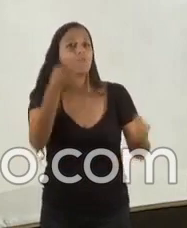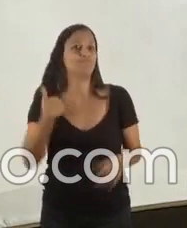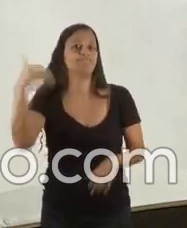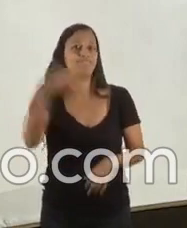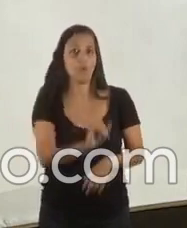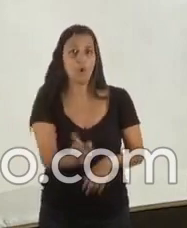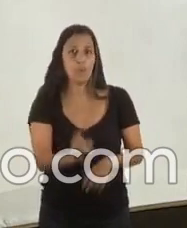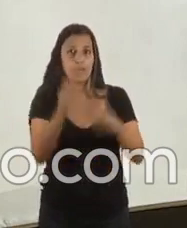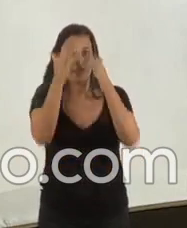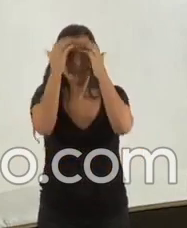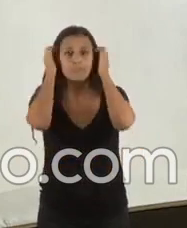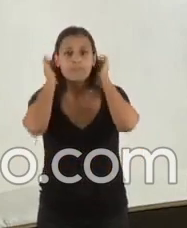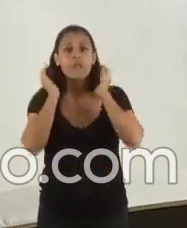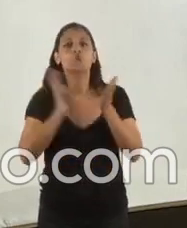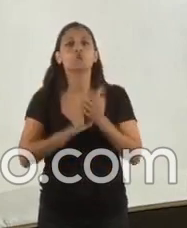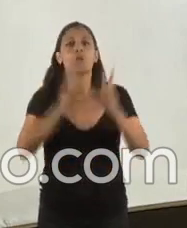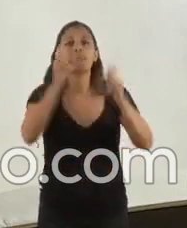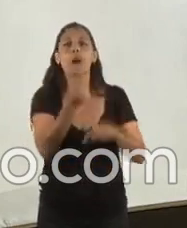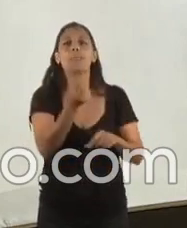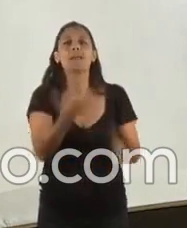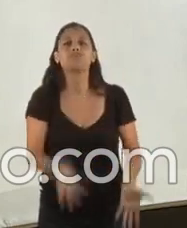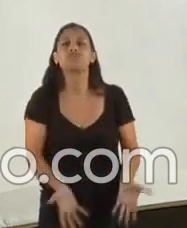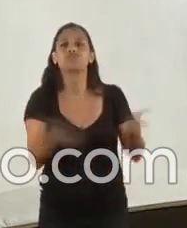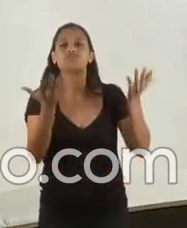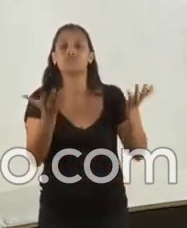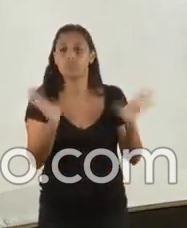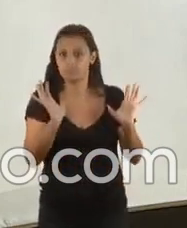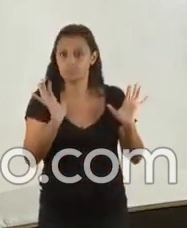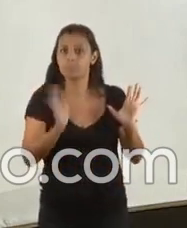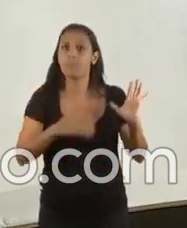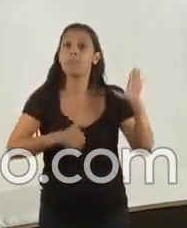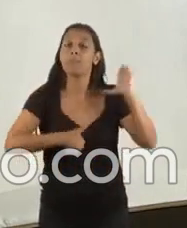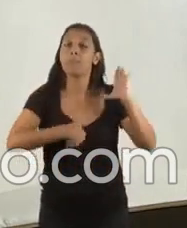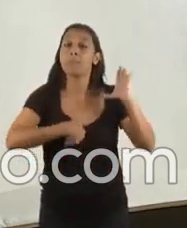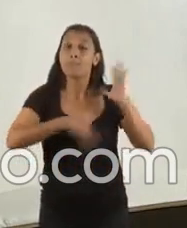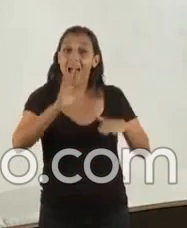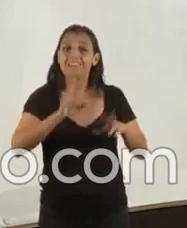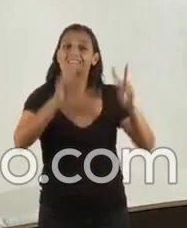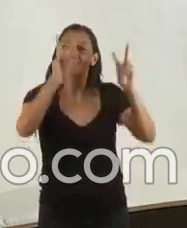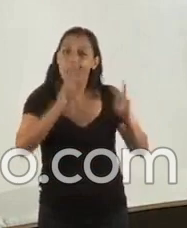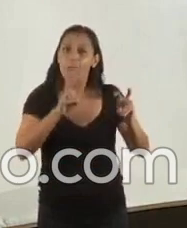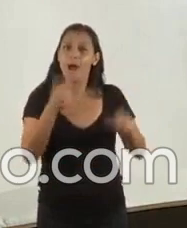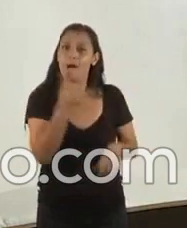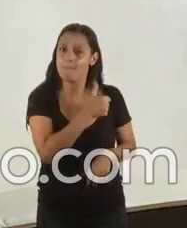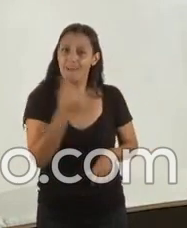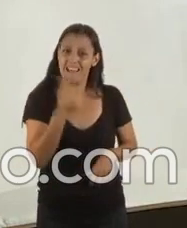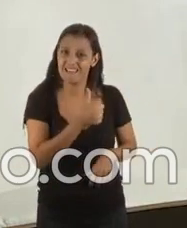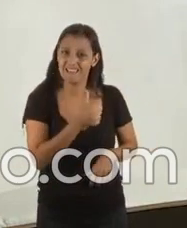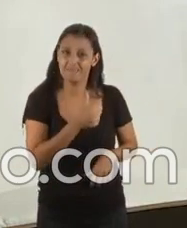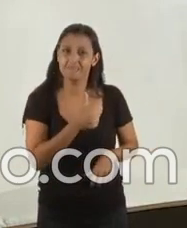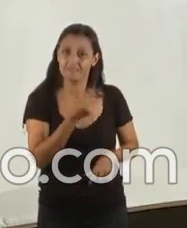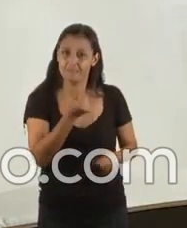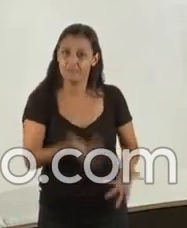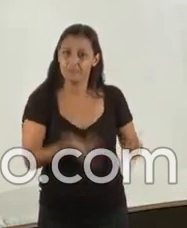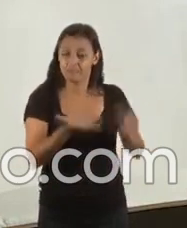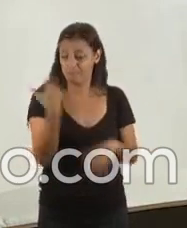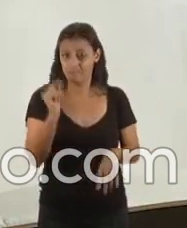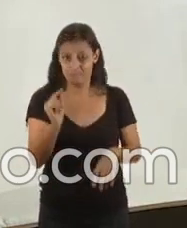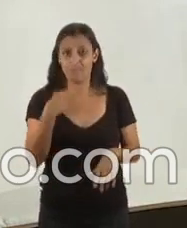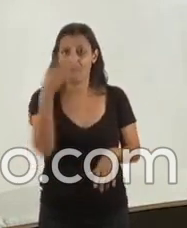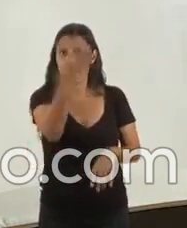estuve con la suba de precios que hay especialmente en el rubro medicamentos No justamente fui a una atención